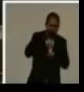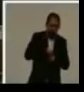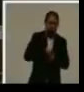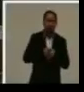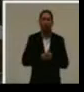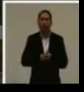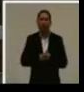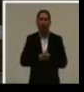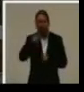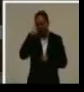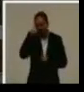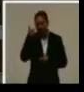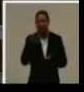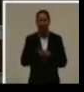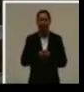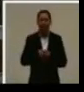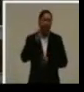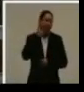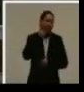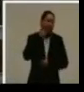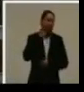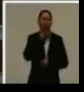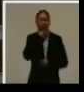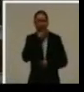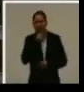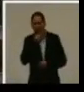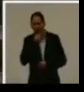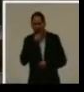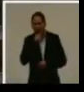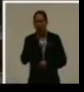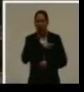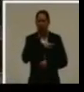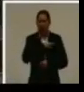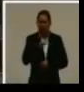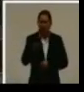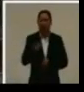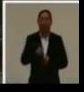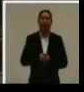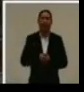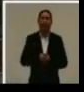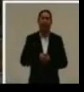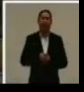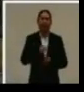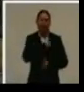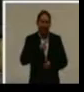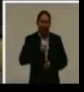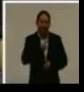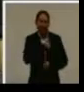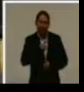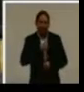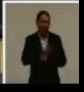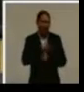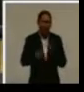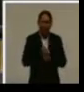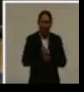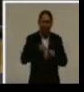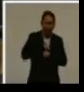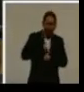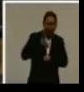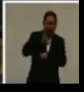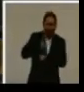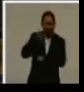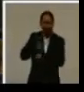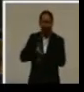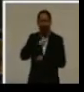va a legislar para que gente, hombres en particular, que sean deudores alimenticios, toda esta serie de infracciones a la